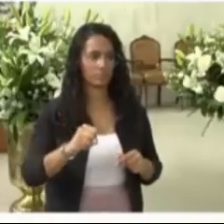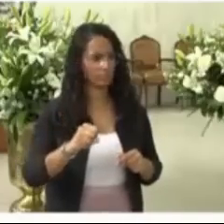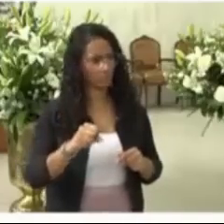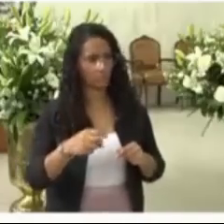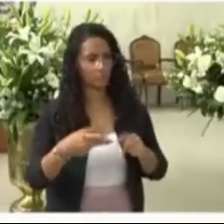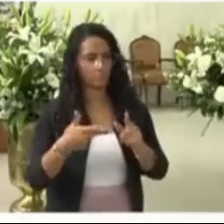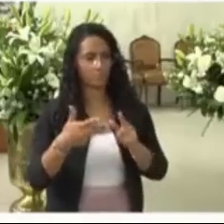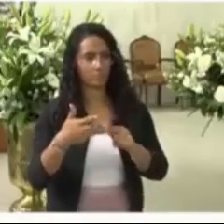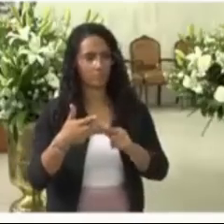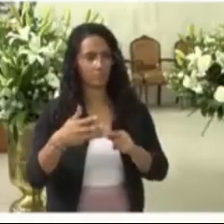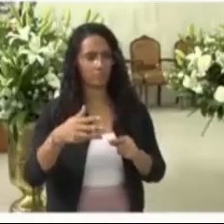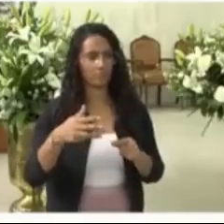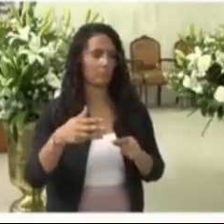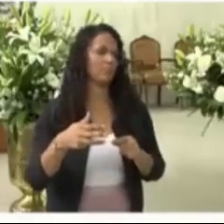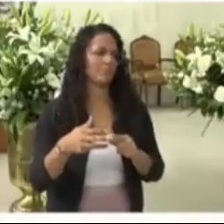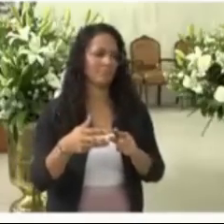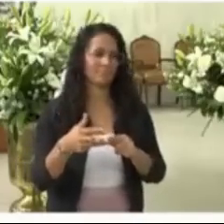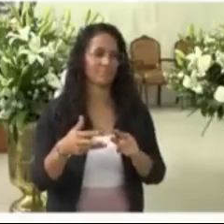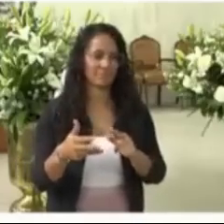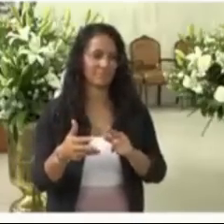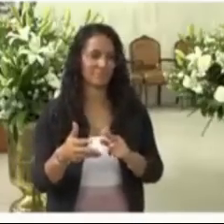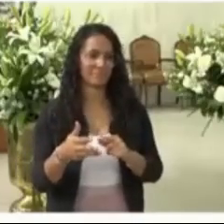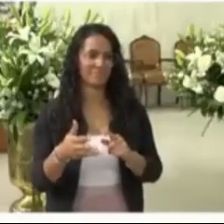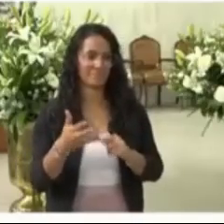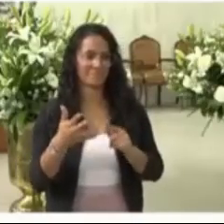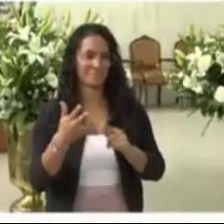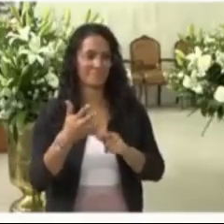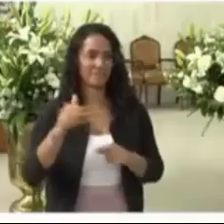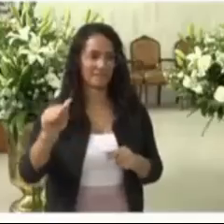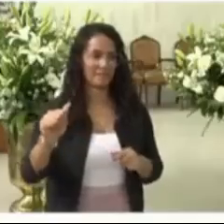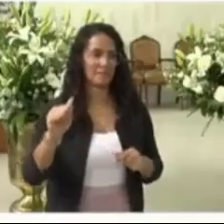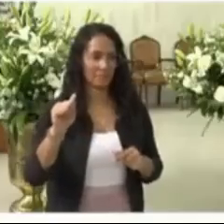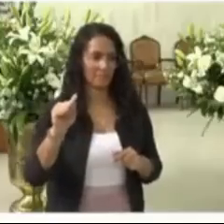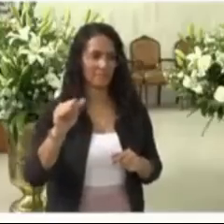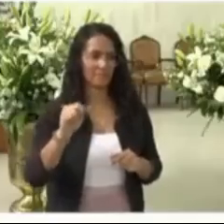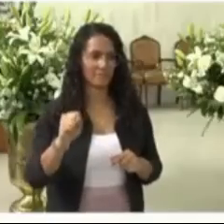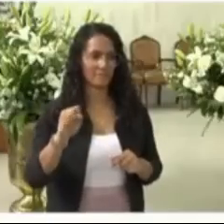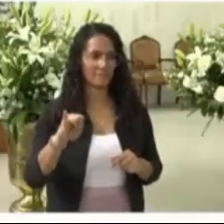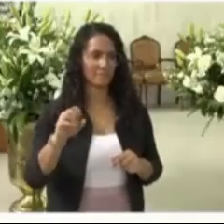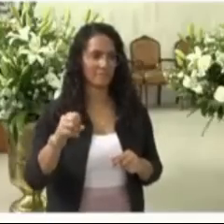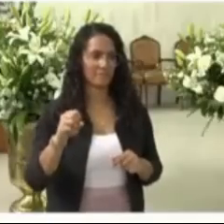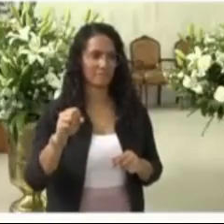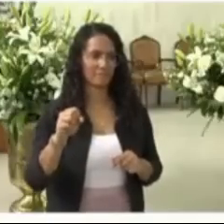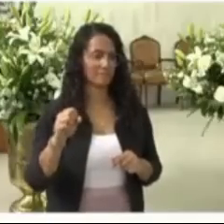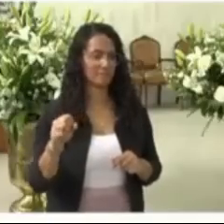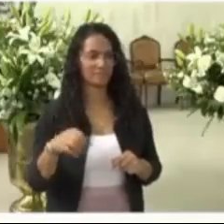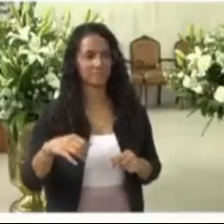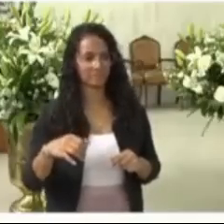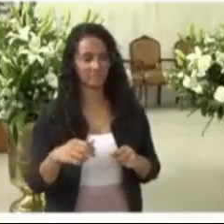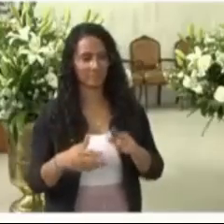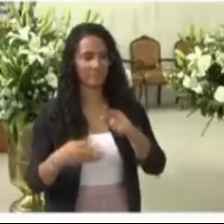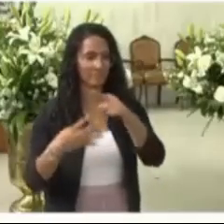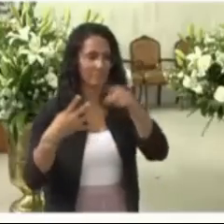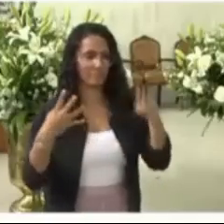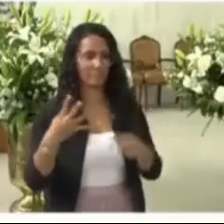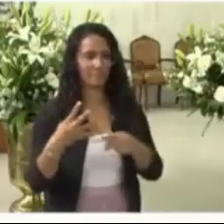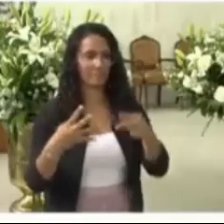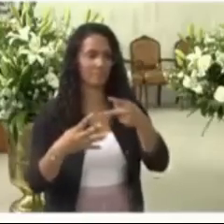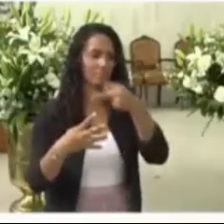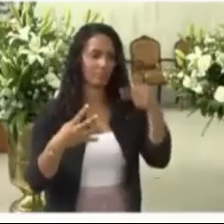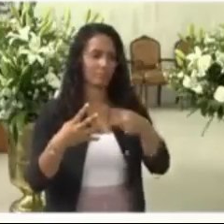que convocar a oración y ayuno a todo Judá, no solo a los